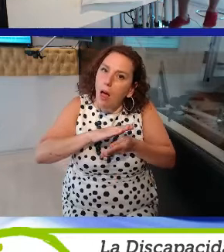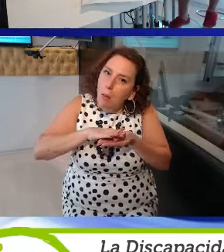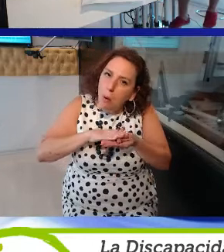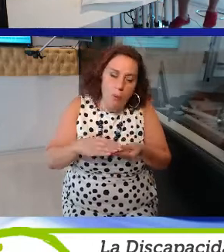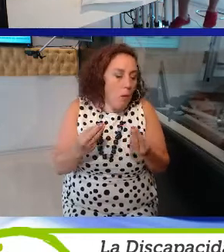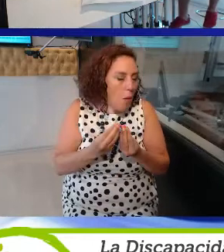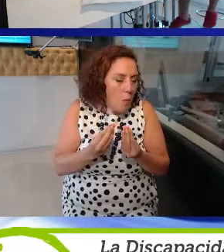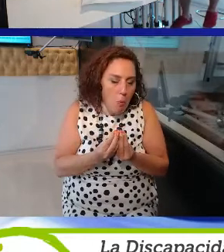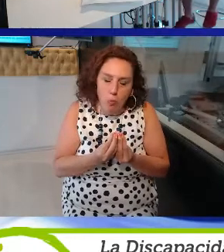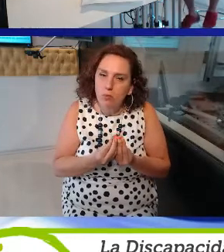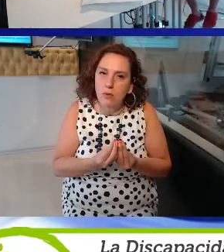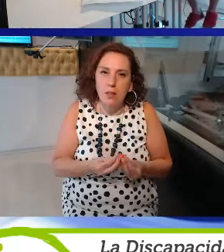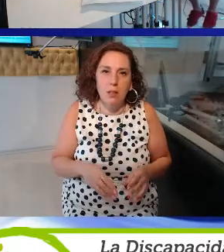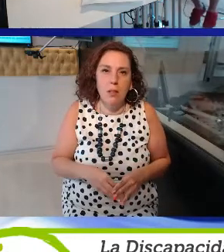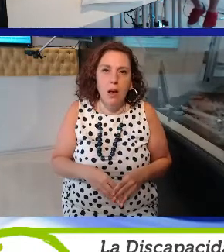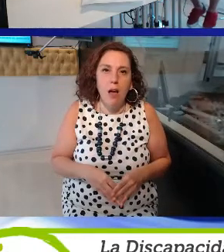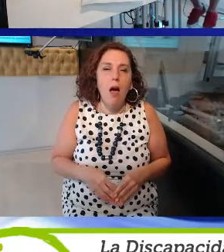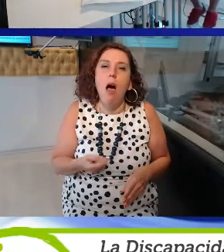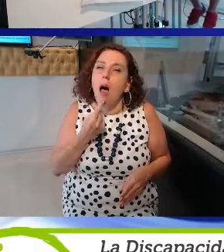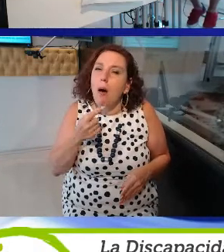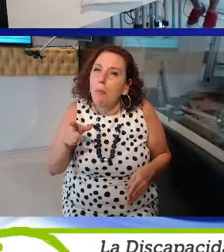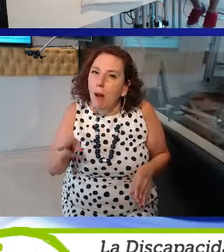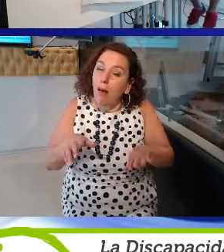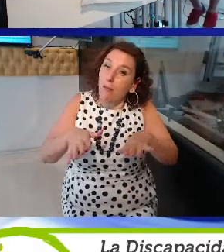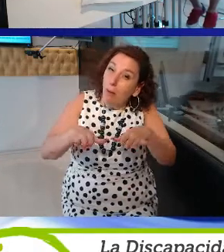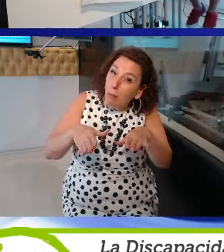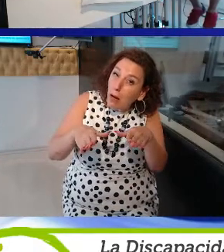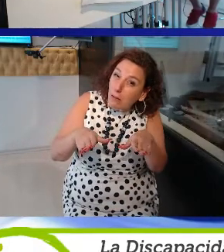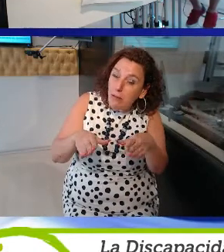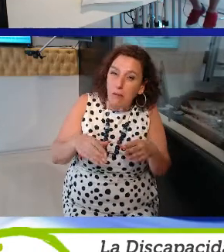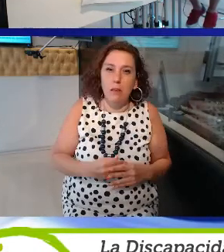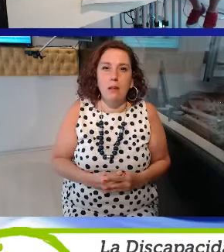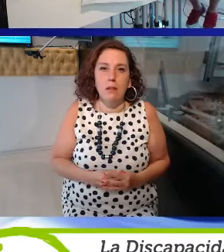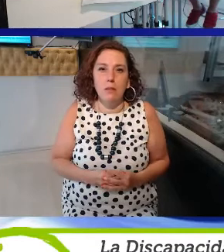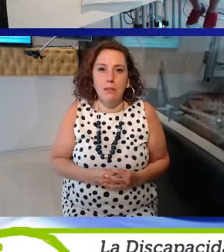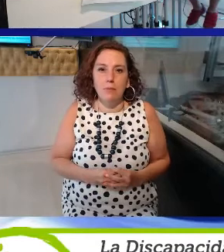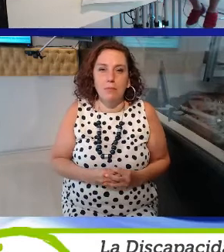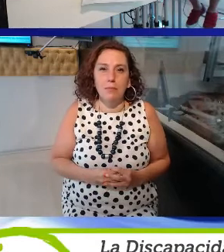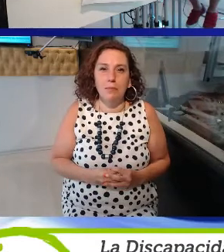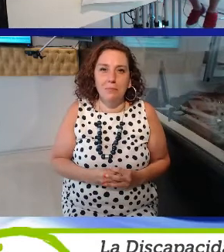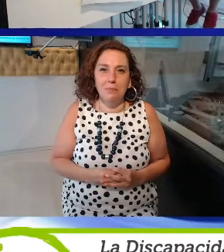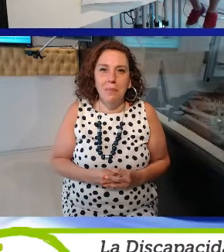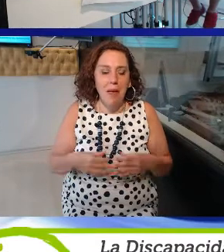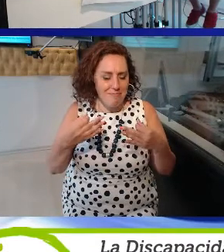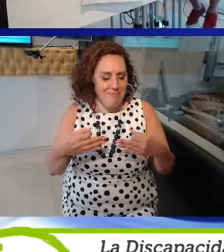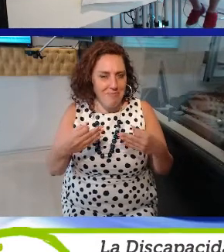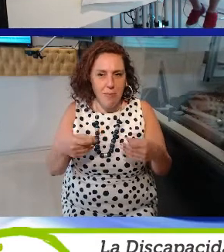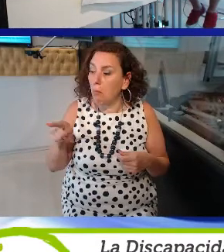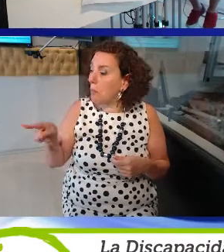muchos sinónimos que tenemos que tratar de transmitir lo más fiel posible. Uh-huh. Bueno, muy bien. ¿Alguna